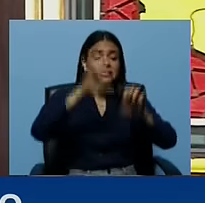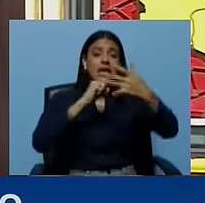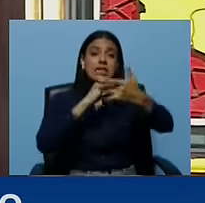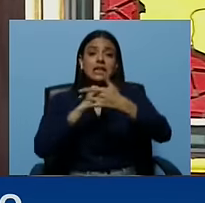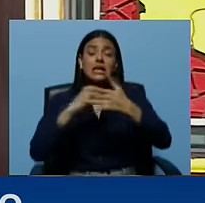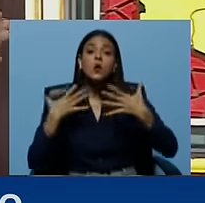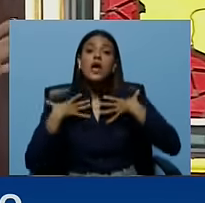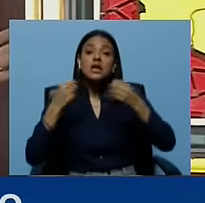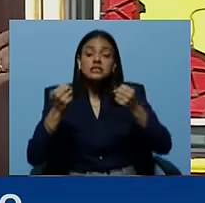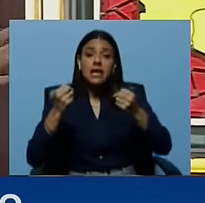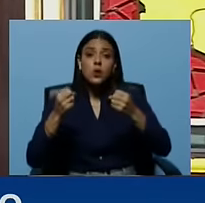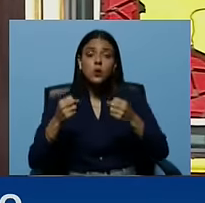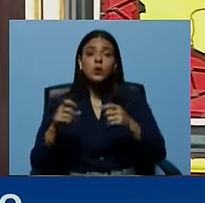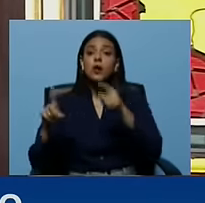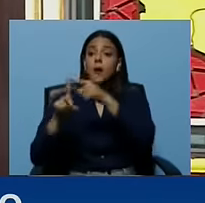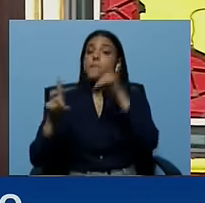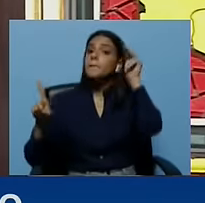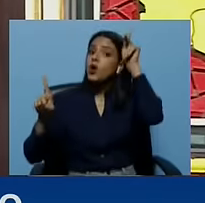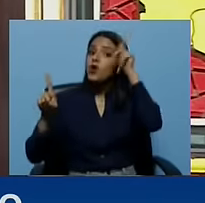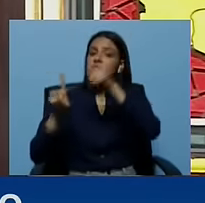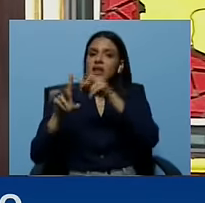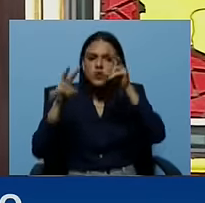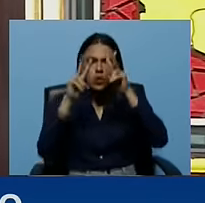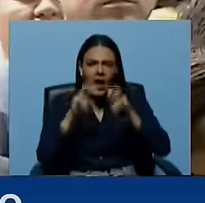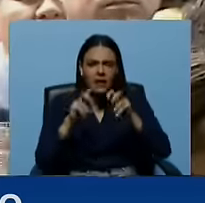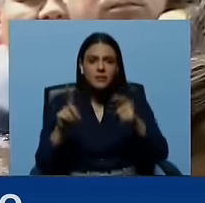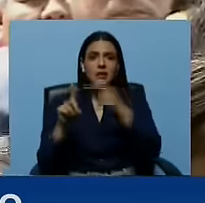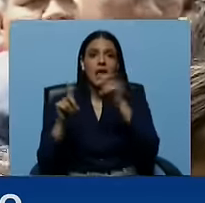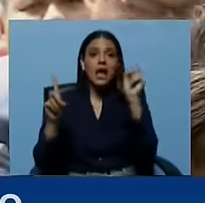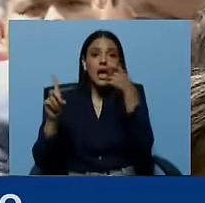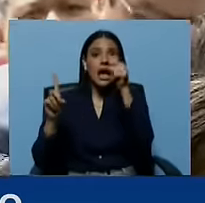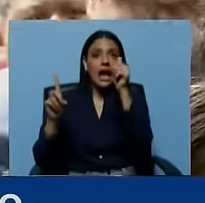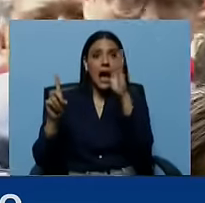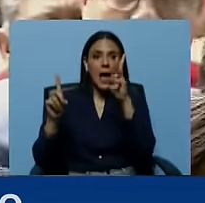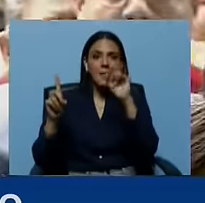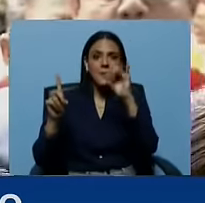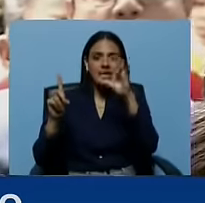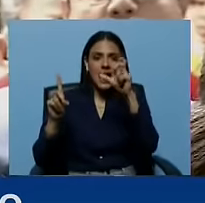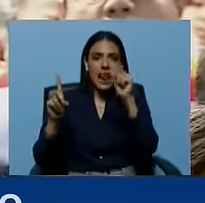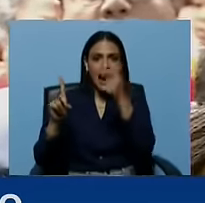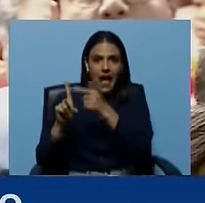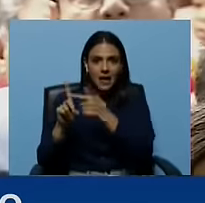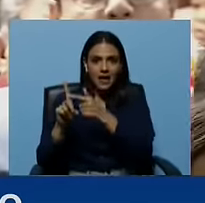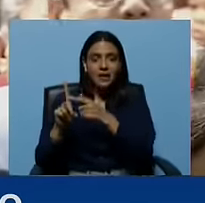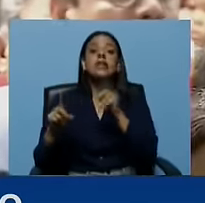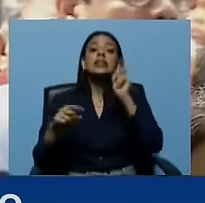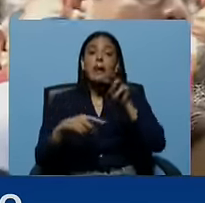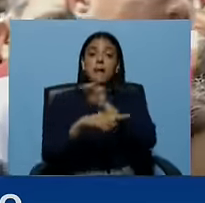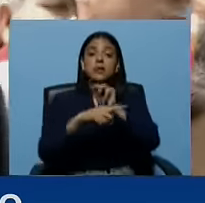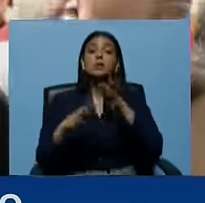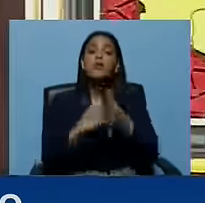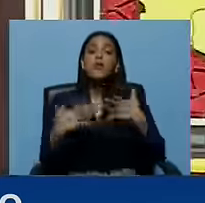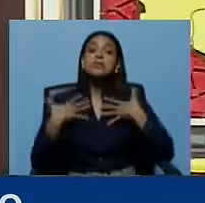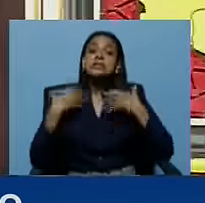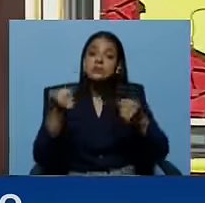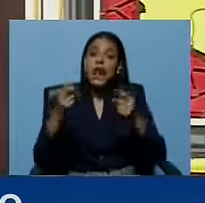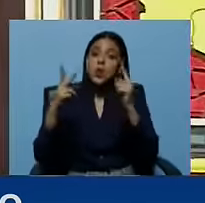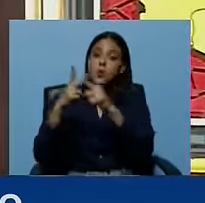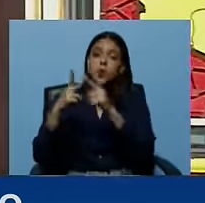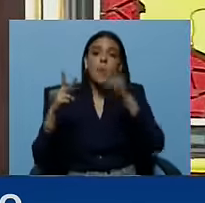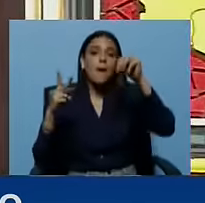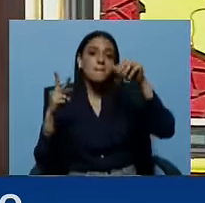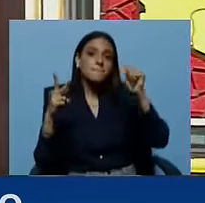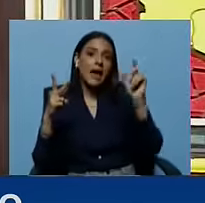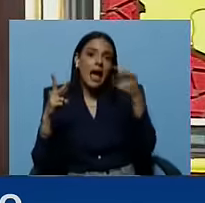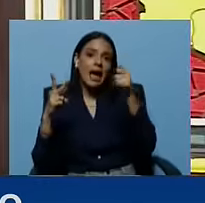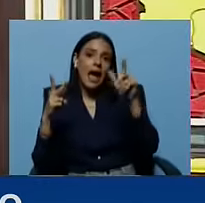Salud a la profesora investigadora científica Gabriela Jiménez y como ministra de Salud a la doctora Magaly